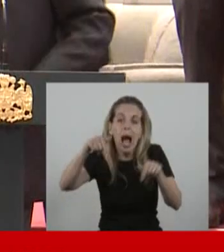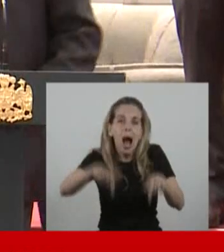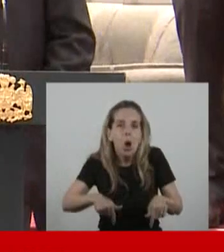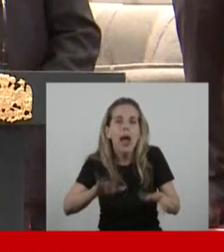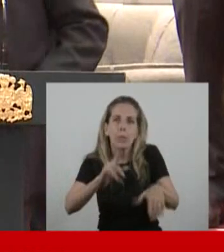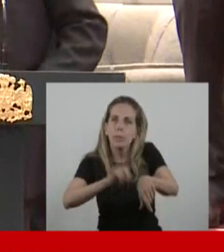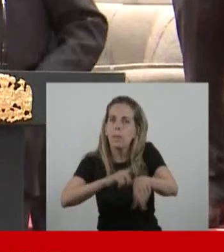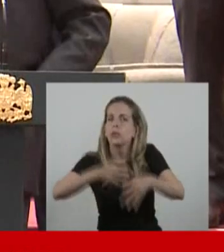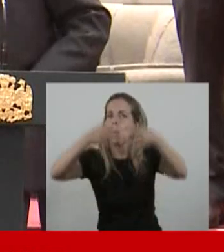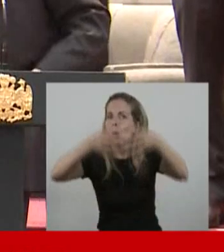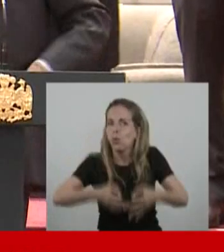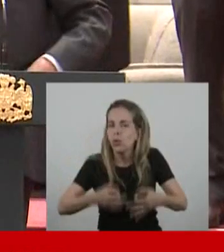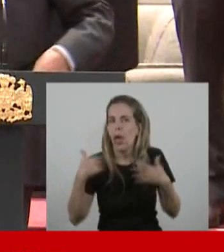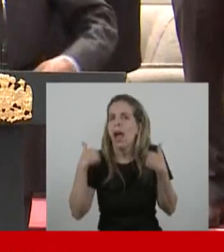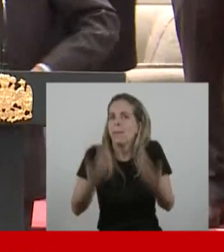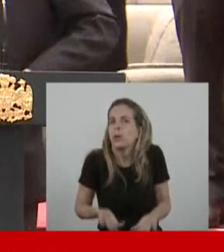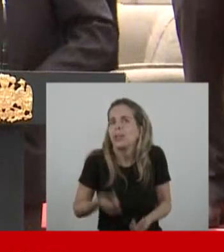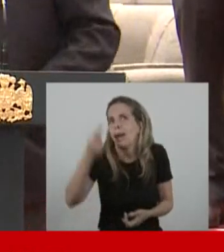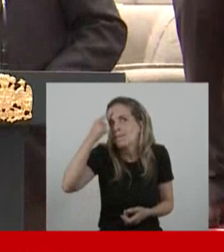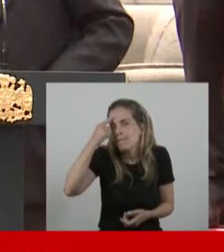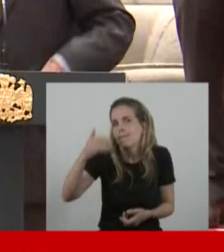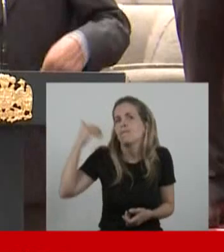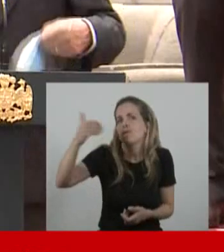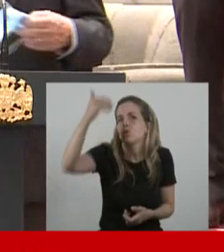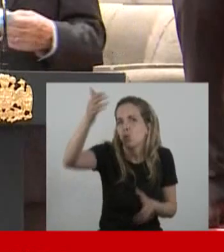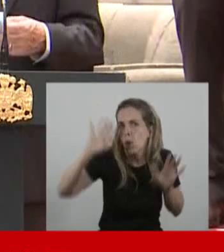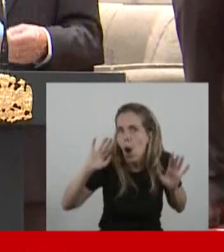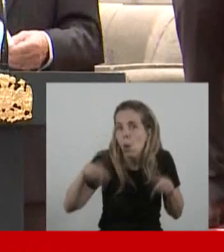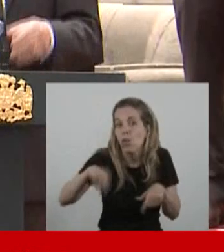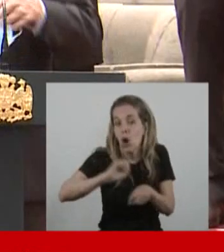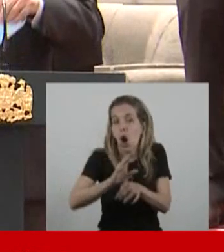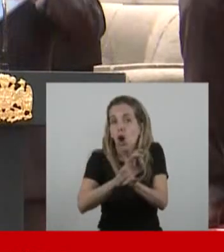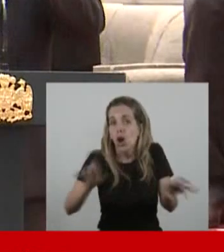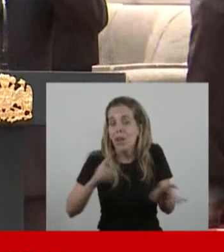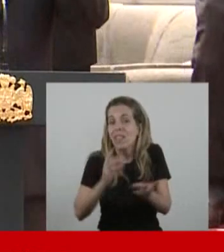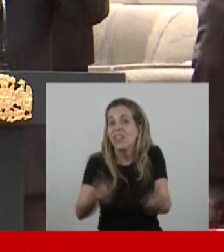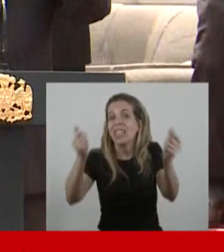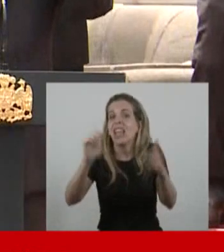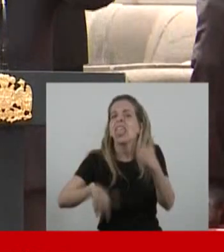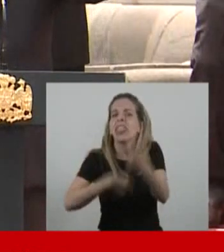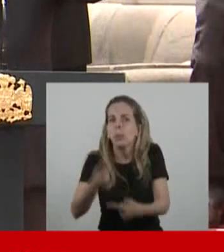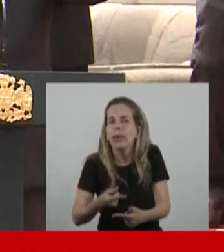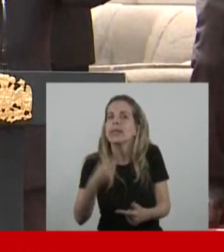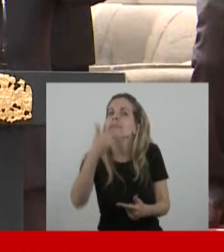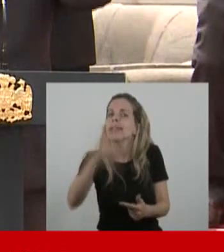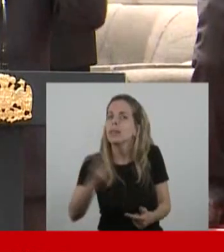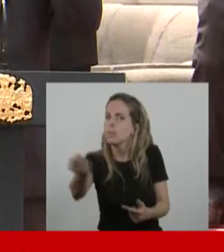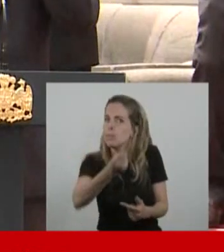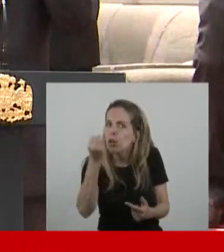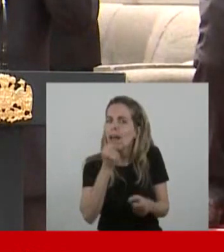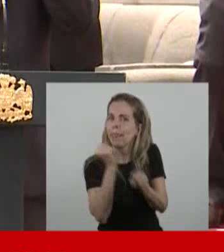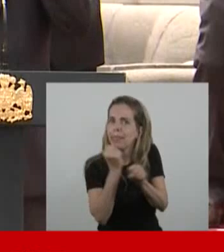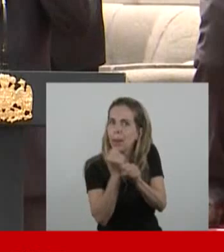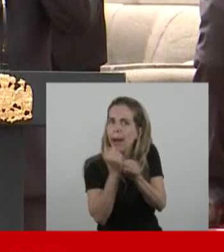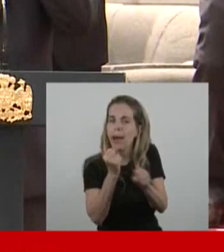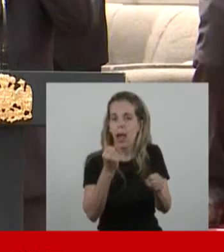que viene de aprovechar la experiencia que la pandemia nos deja para entender la importancia del desarrollo en unidad